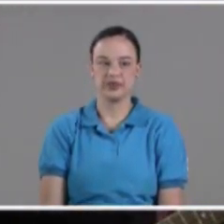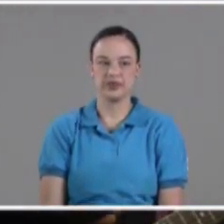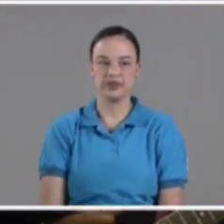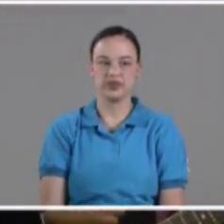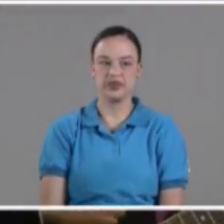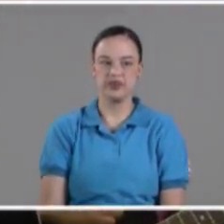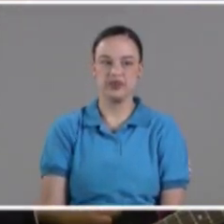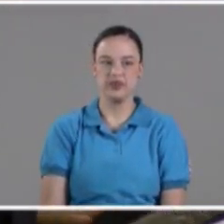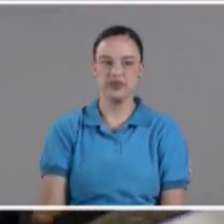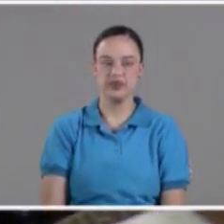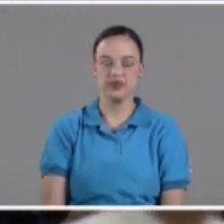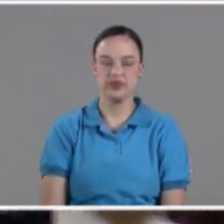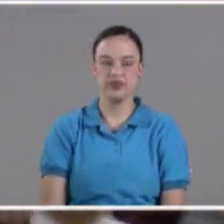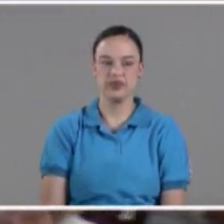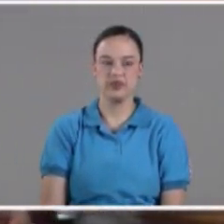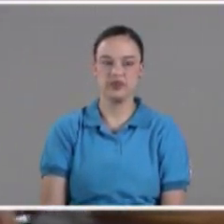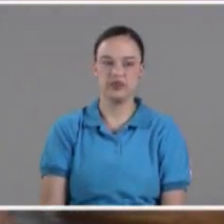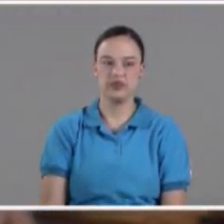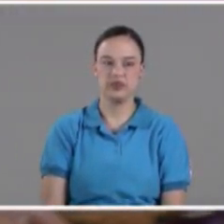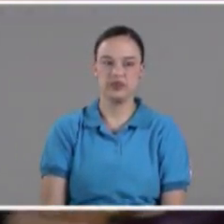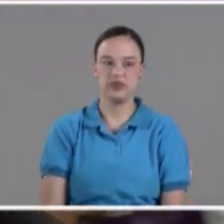Ah señor